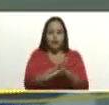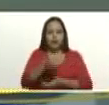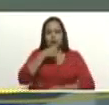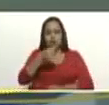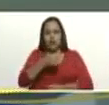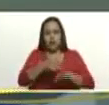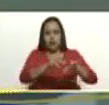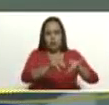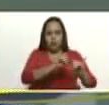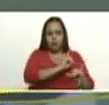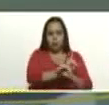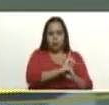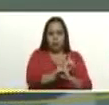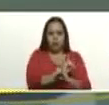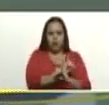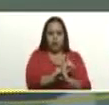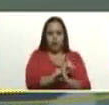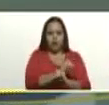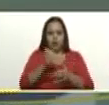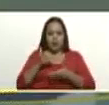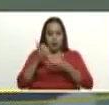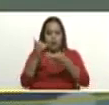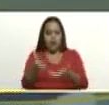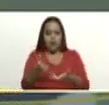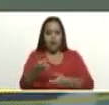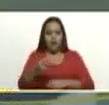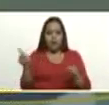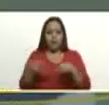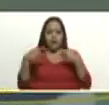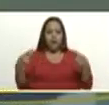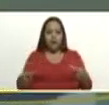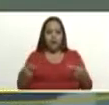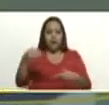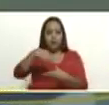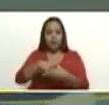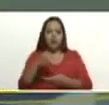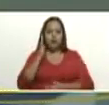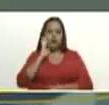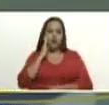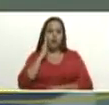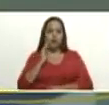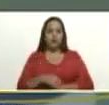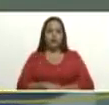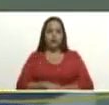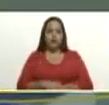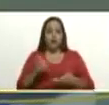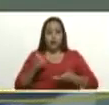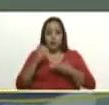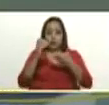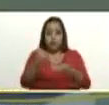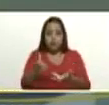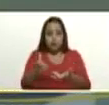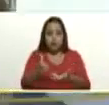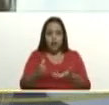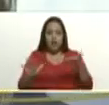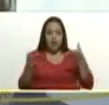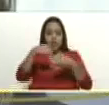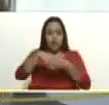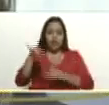digital, premios al periodismo en Facebook, premios al periodismo en